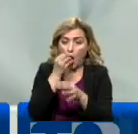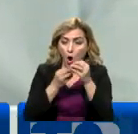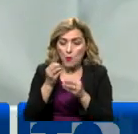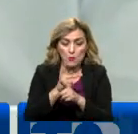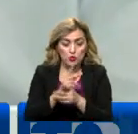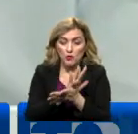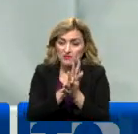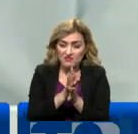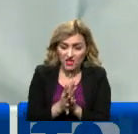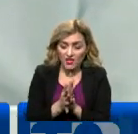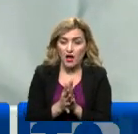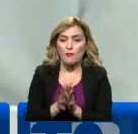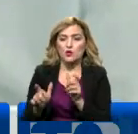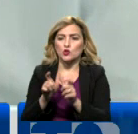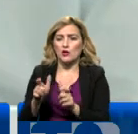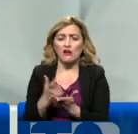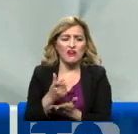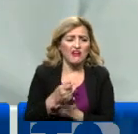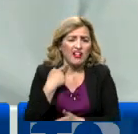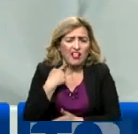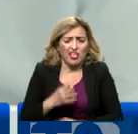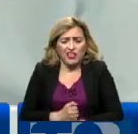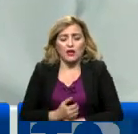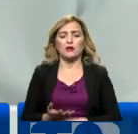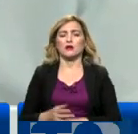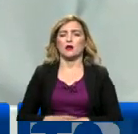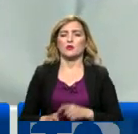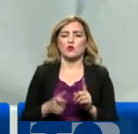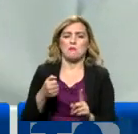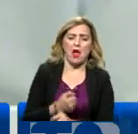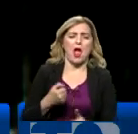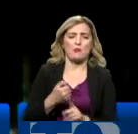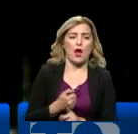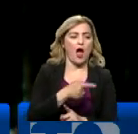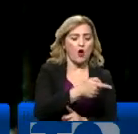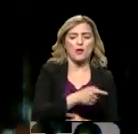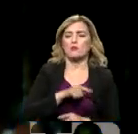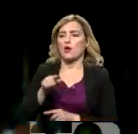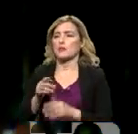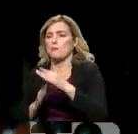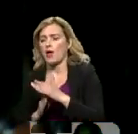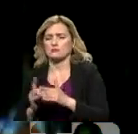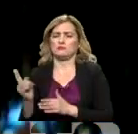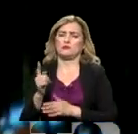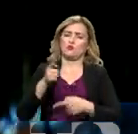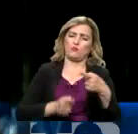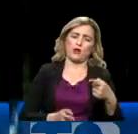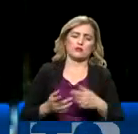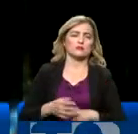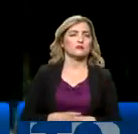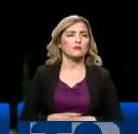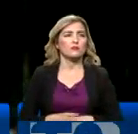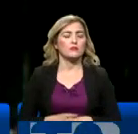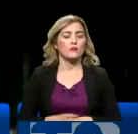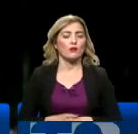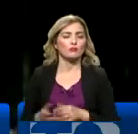puede haber diálogo. Dos personas que están golpeando no pueden estar hablando de paz al mismo tiempo. Se tiene previsto que Moreno continúe en